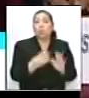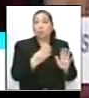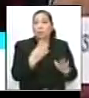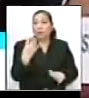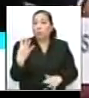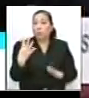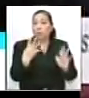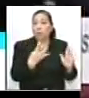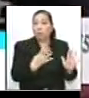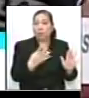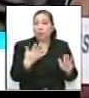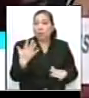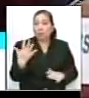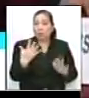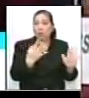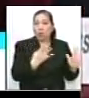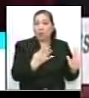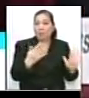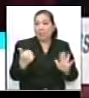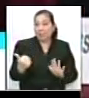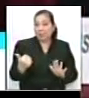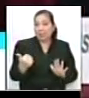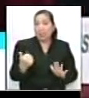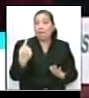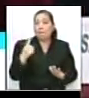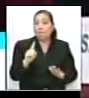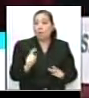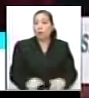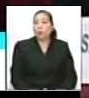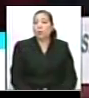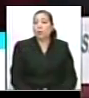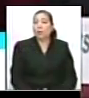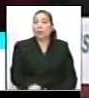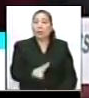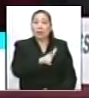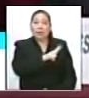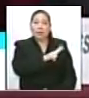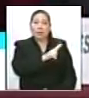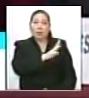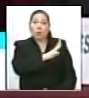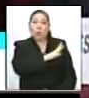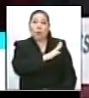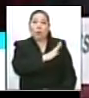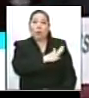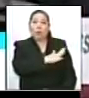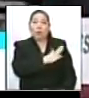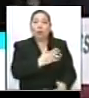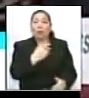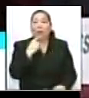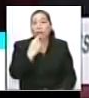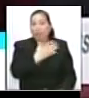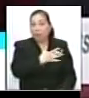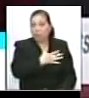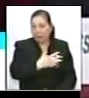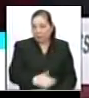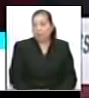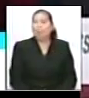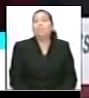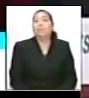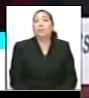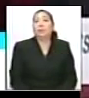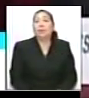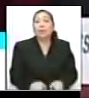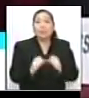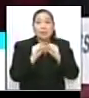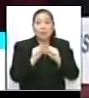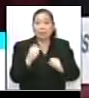y 96 por los años tercer, cuarto y quinto grado de secundaria respectivamente. La